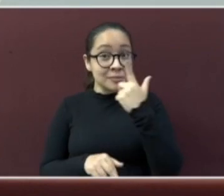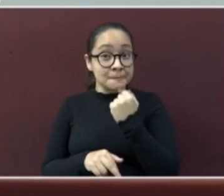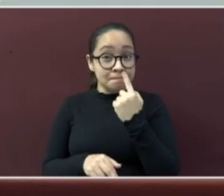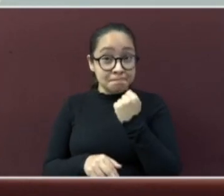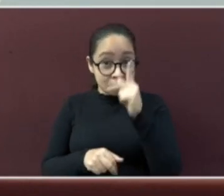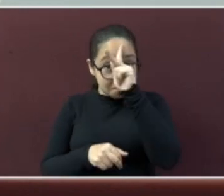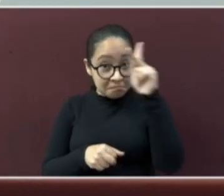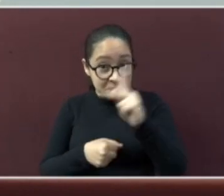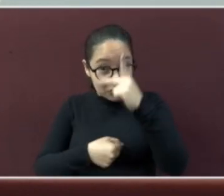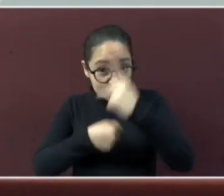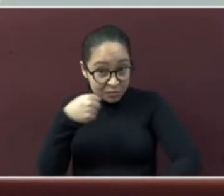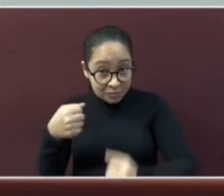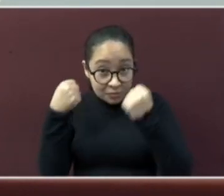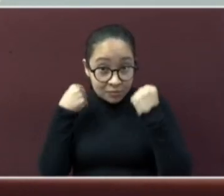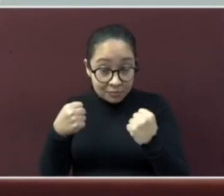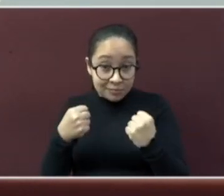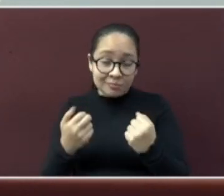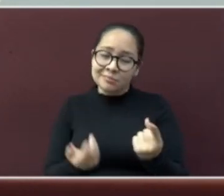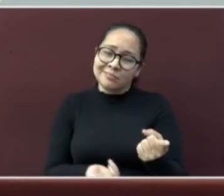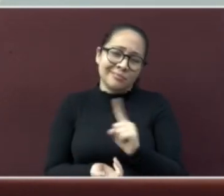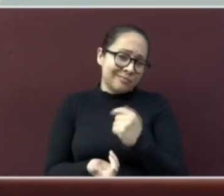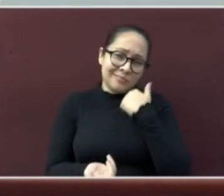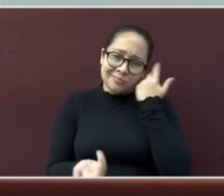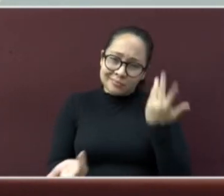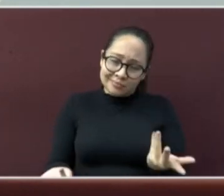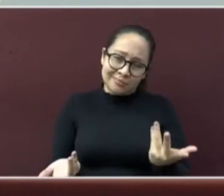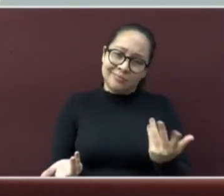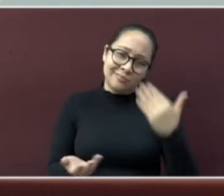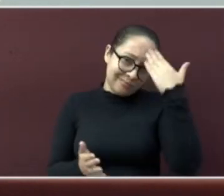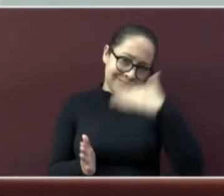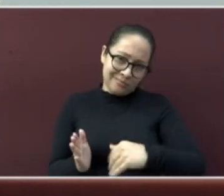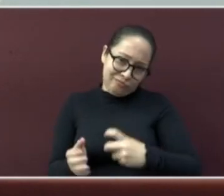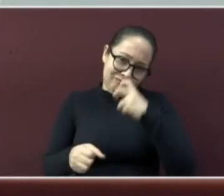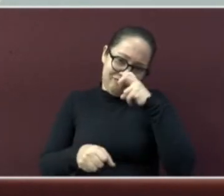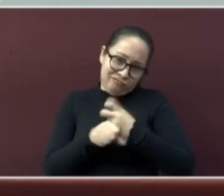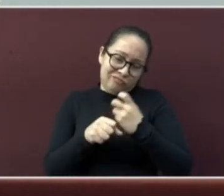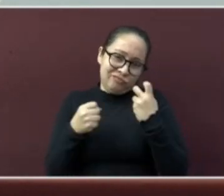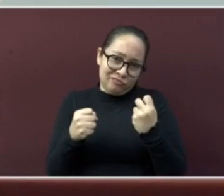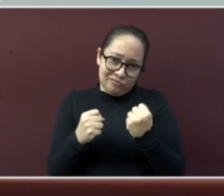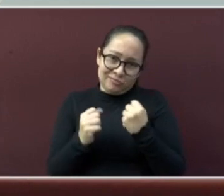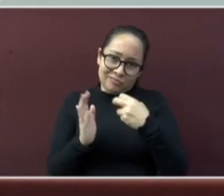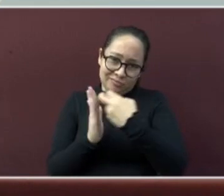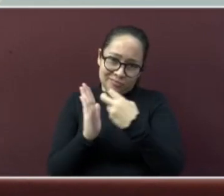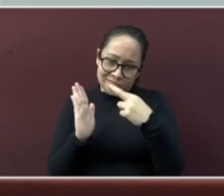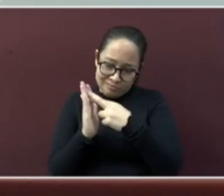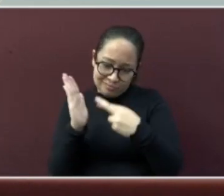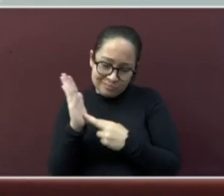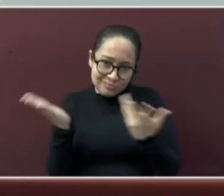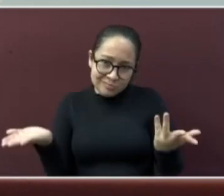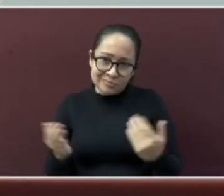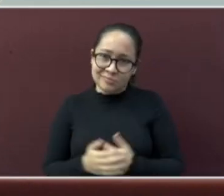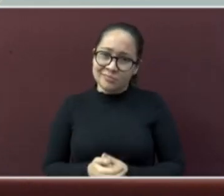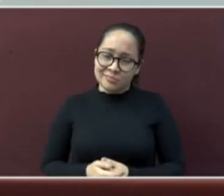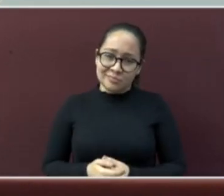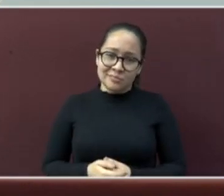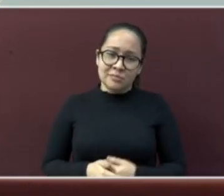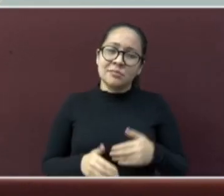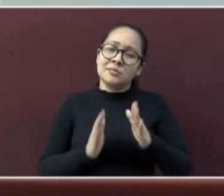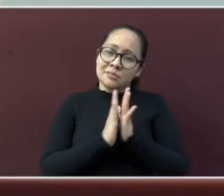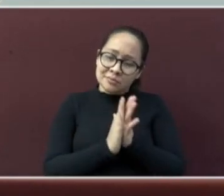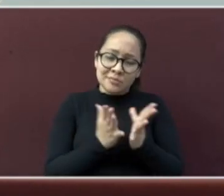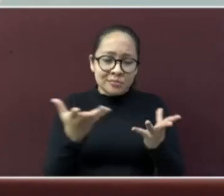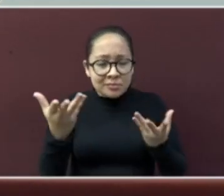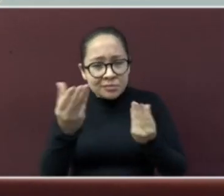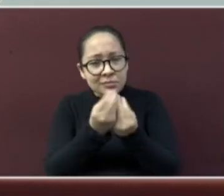con las restricciones que todos conocemos y trabajemos juntos